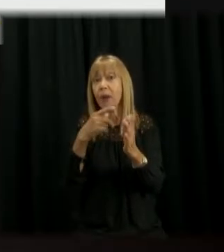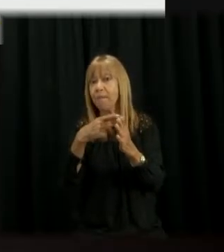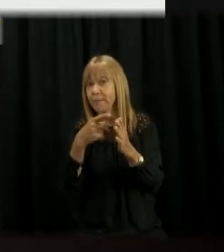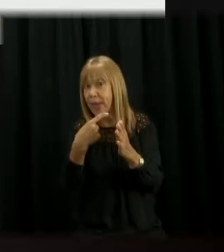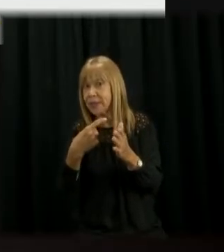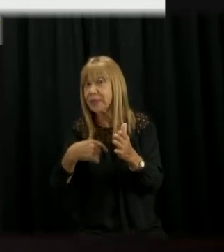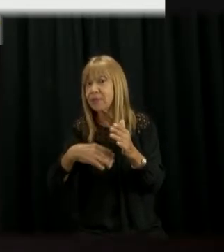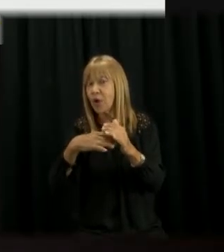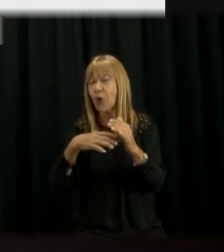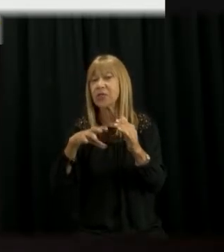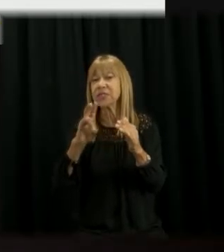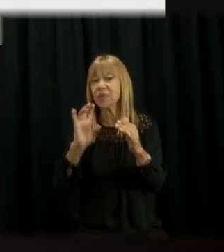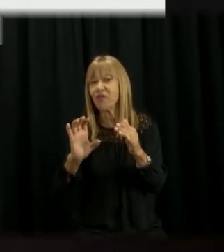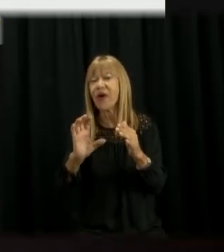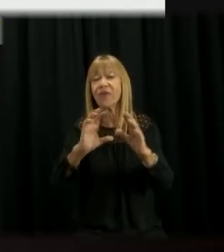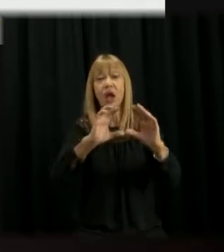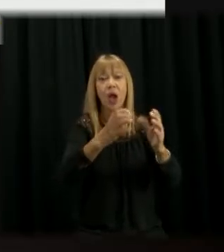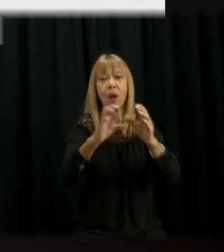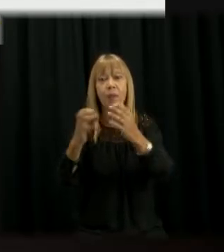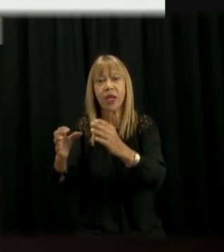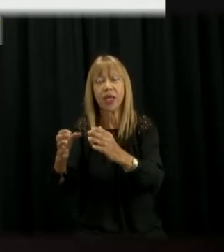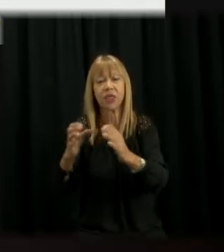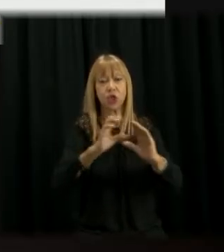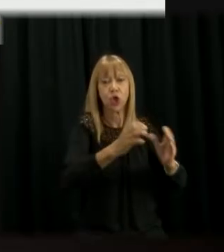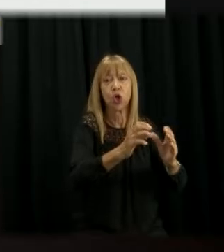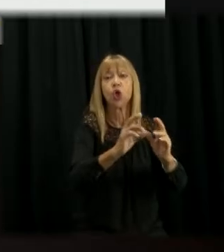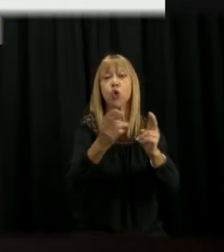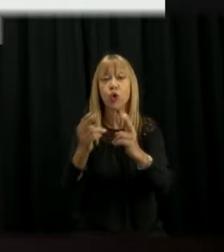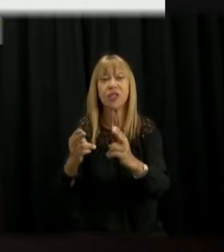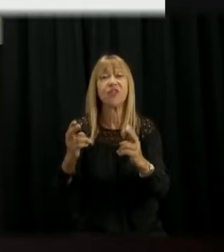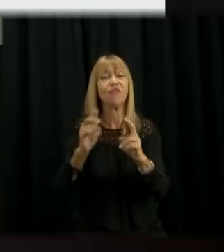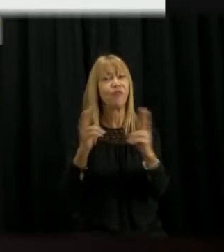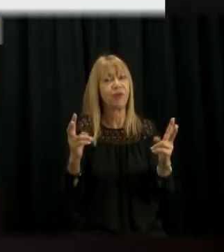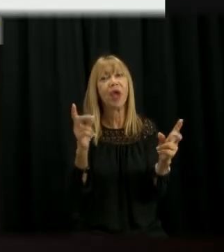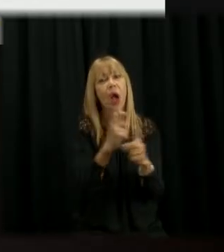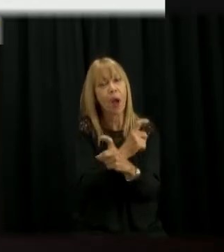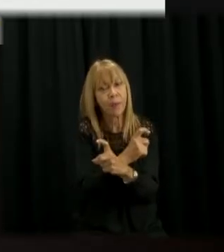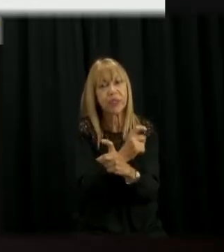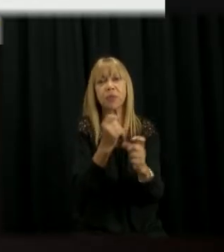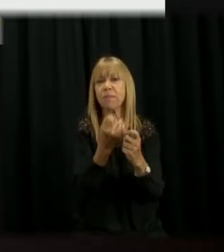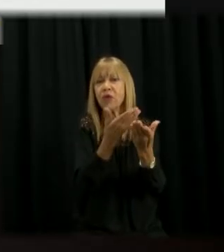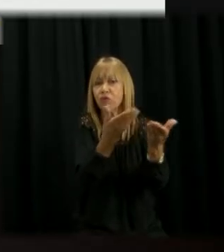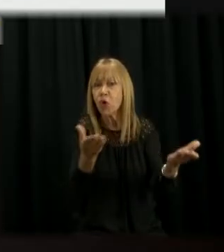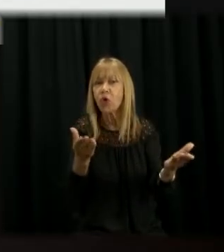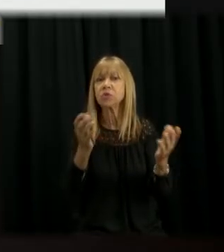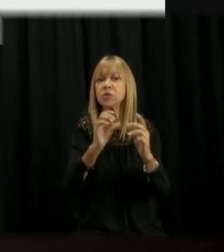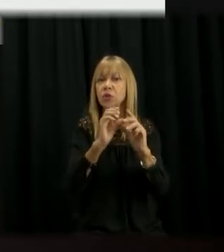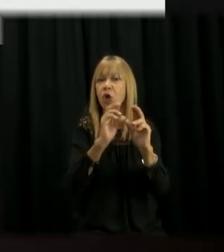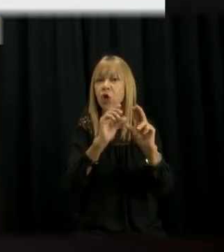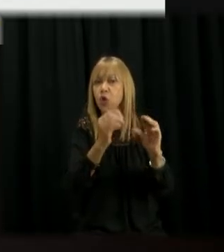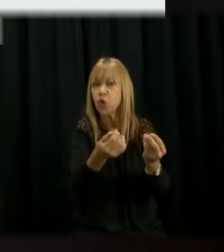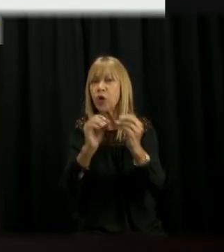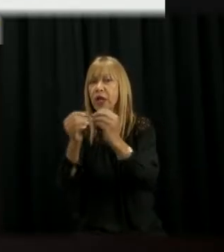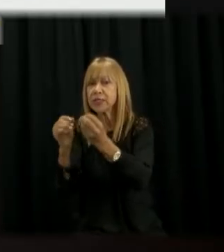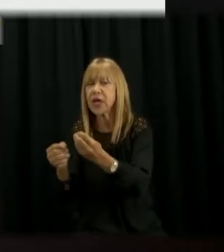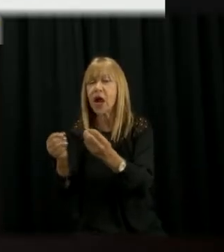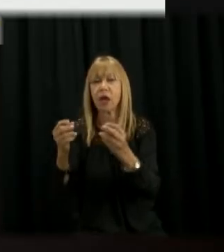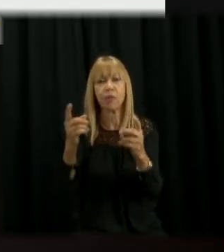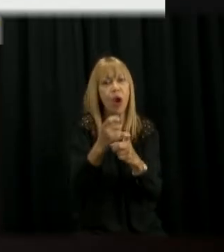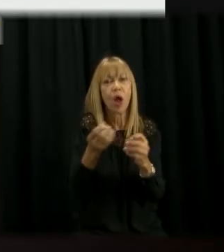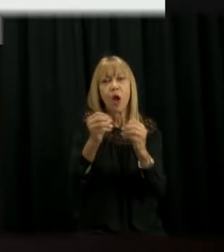400 páginas. Son 75 unidades muy complejas. Muchas de esas unidades son